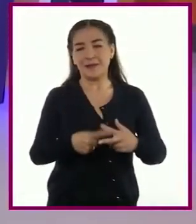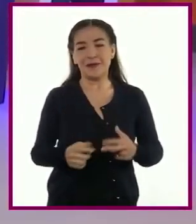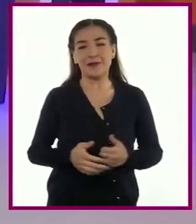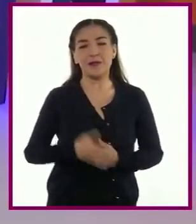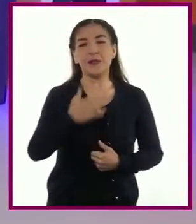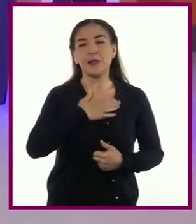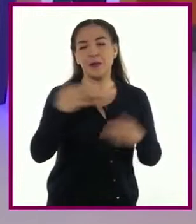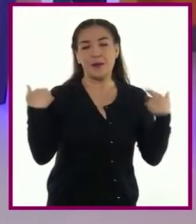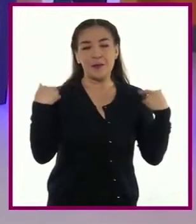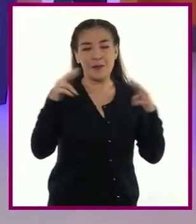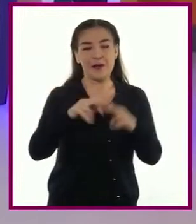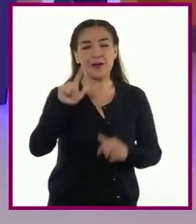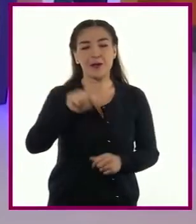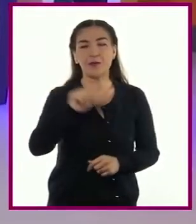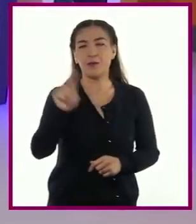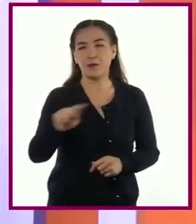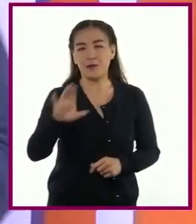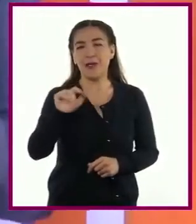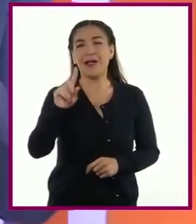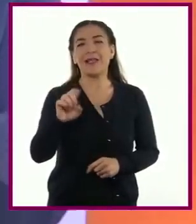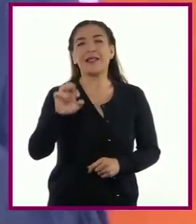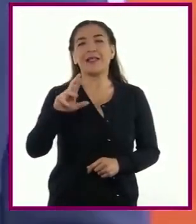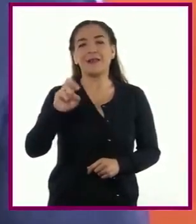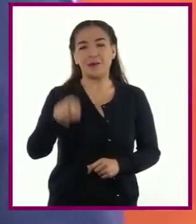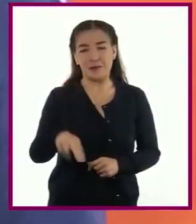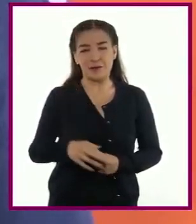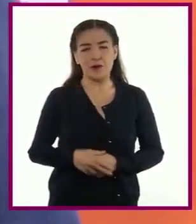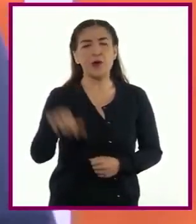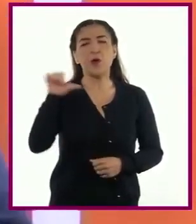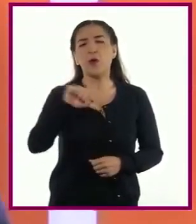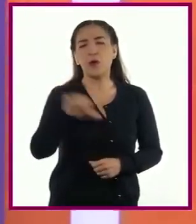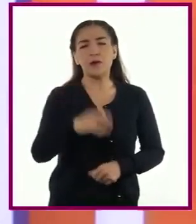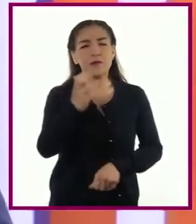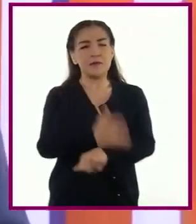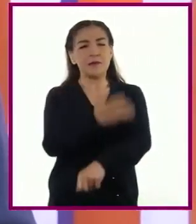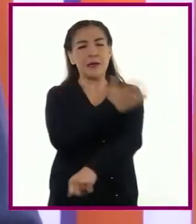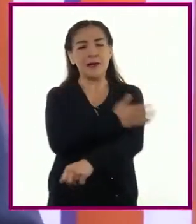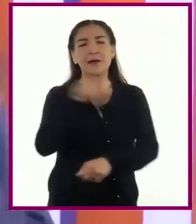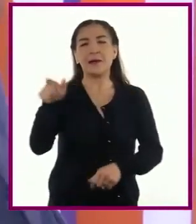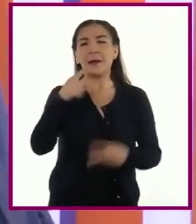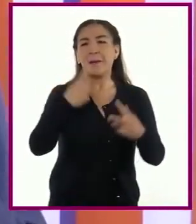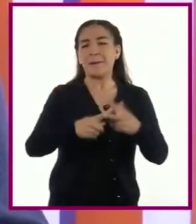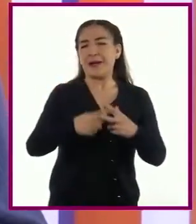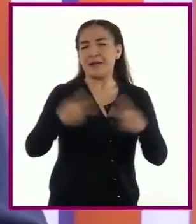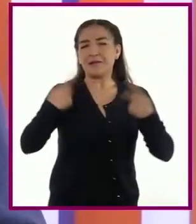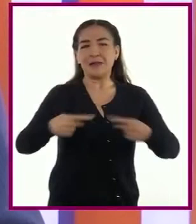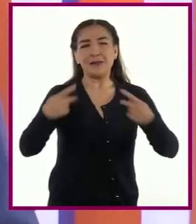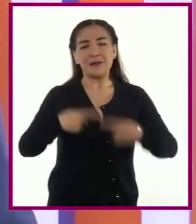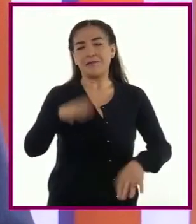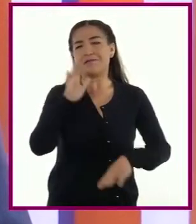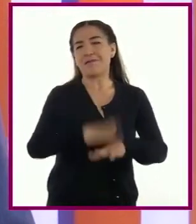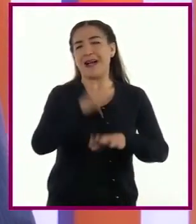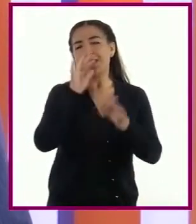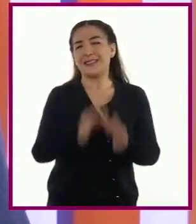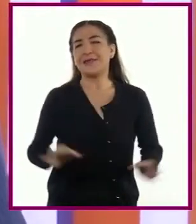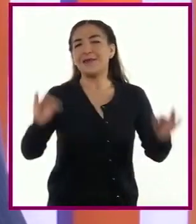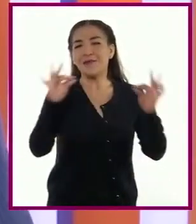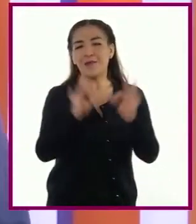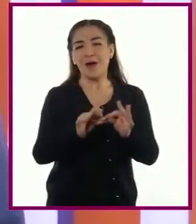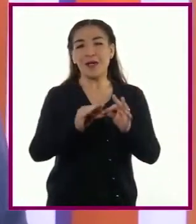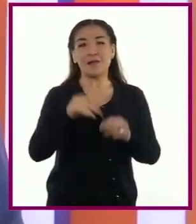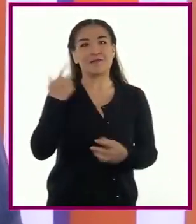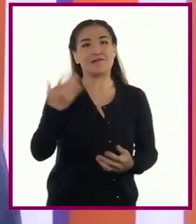Soy la maestra Luz Calderón. Para esta ocasión nos acompaña uno de los matemáticos más importantes